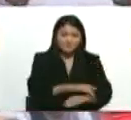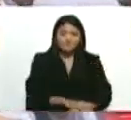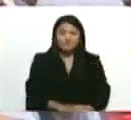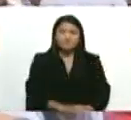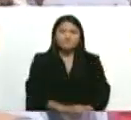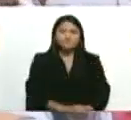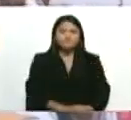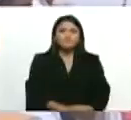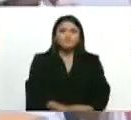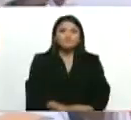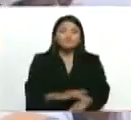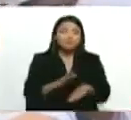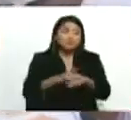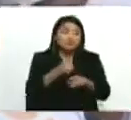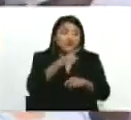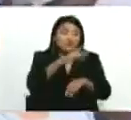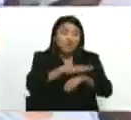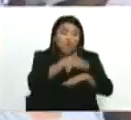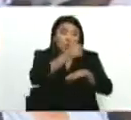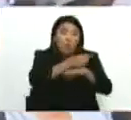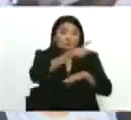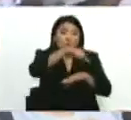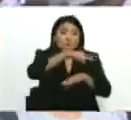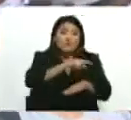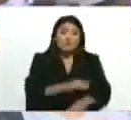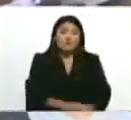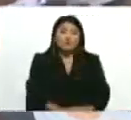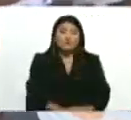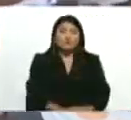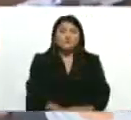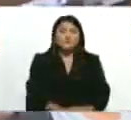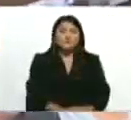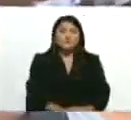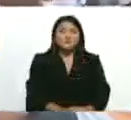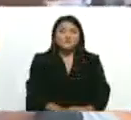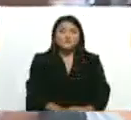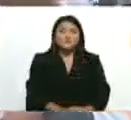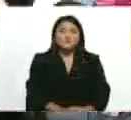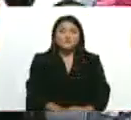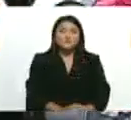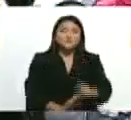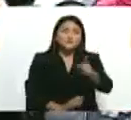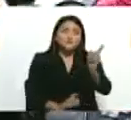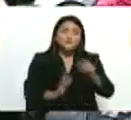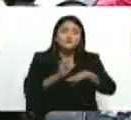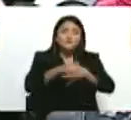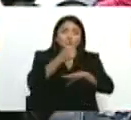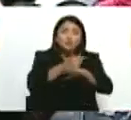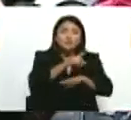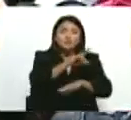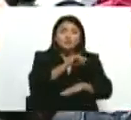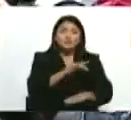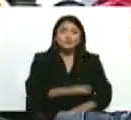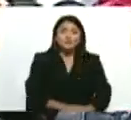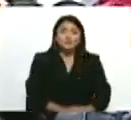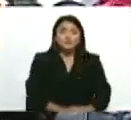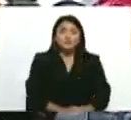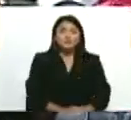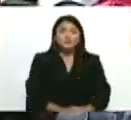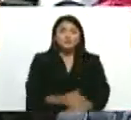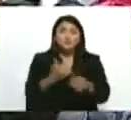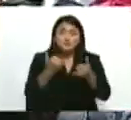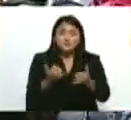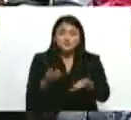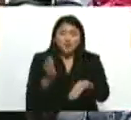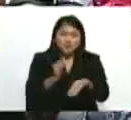ellos fueron los que provocaron todo el daño que tienen esas estructuras, llamando a bloqueos y a sanciones, ahora no